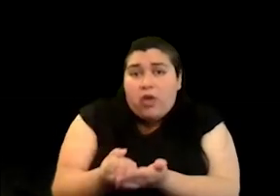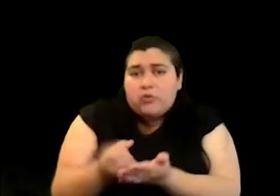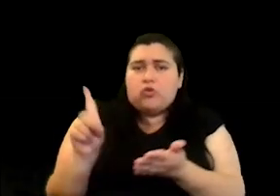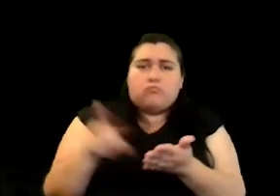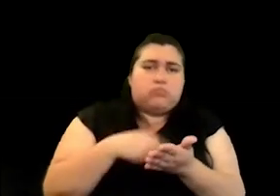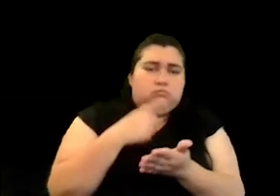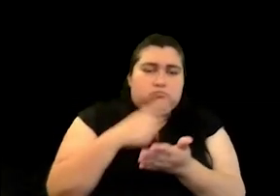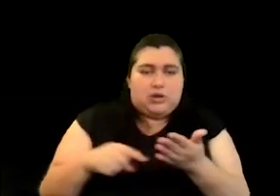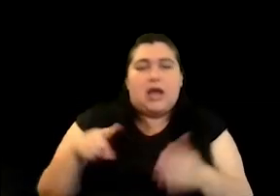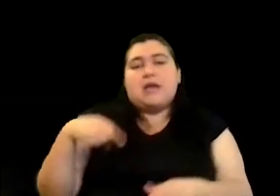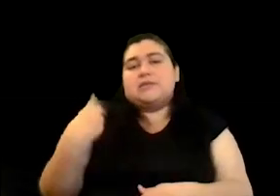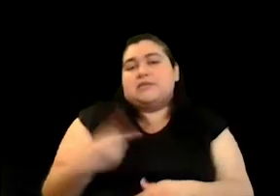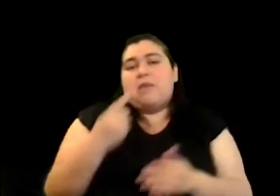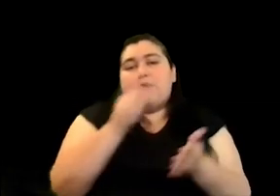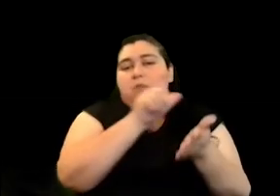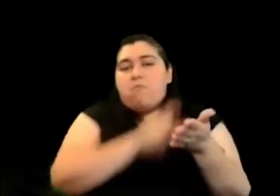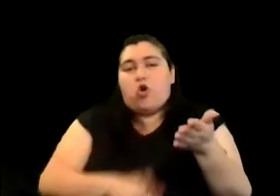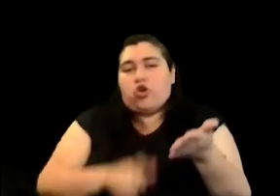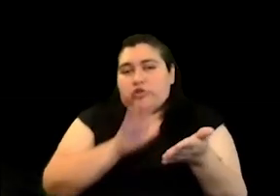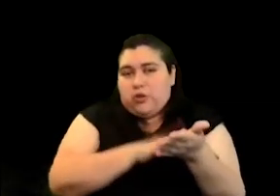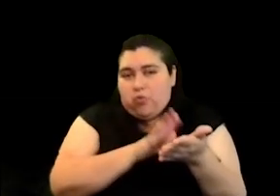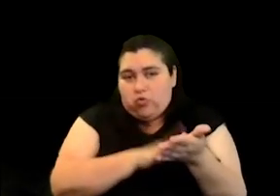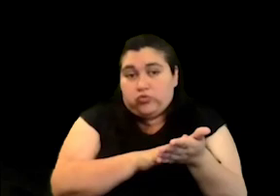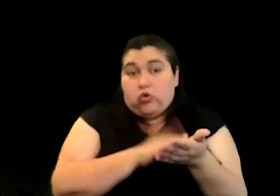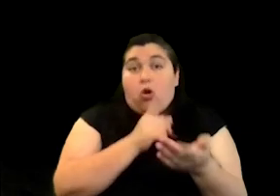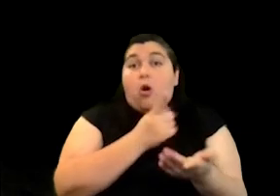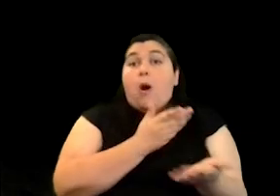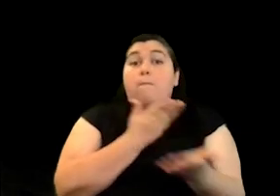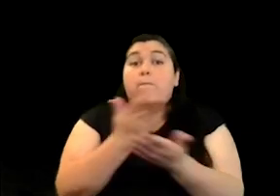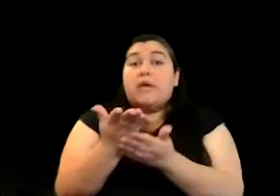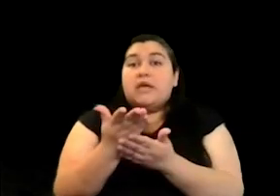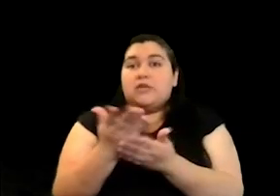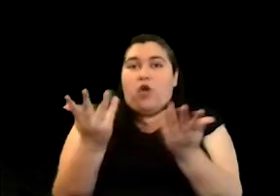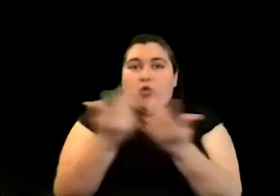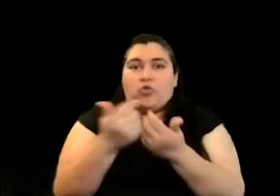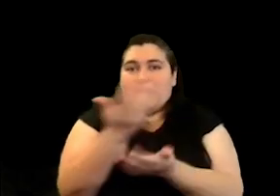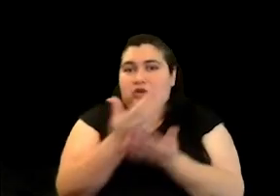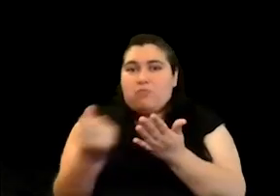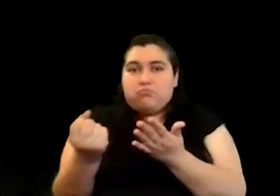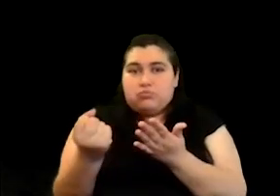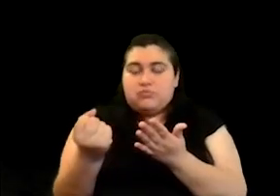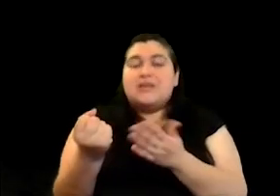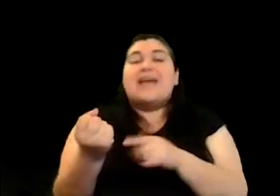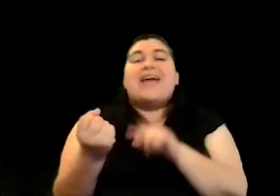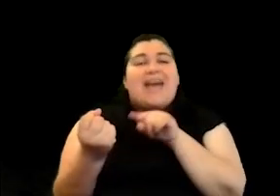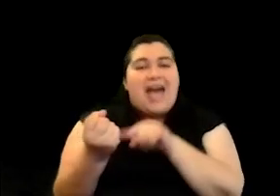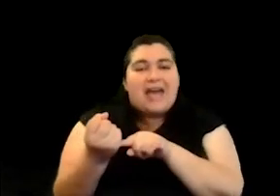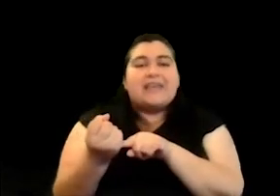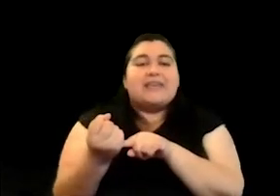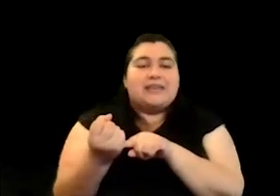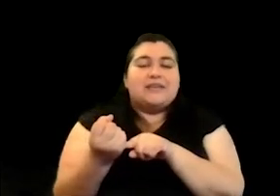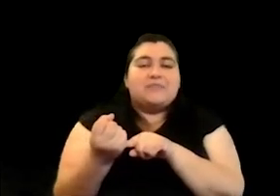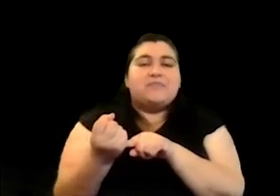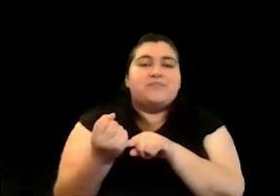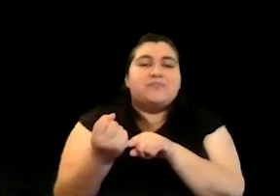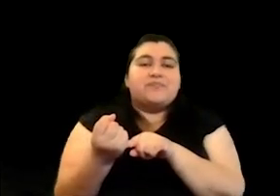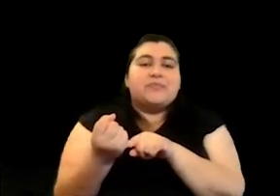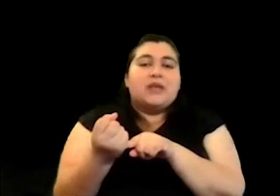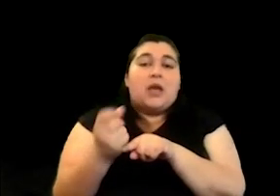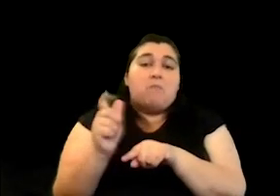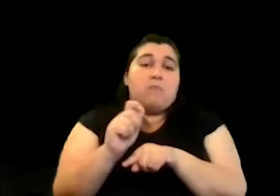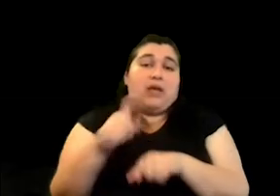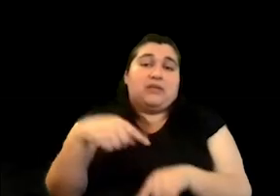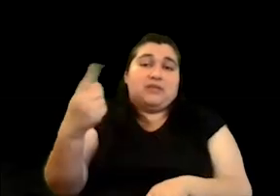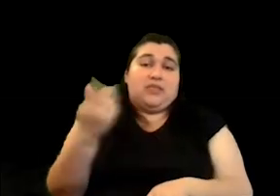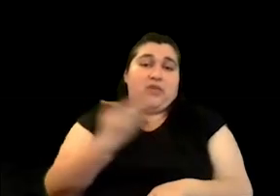el monotributista que solicita el débito en la cuenta bancaria, tiene el beneficio de que en febrero se le